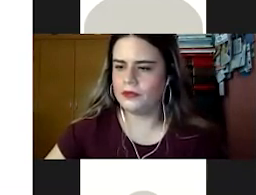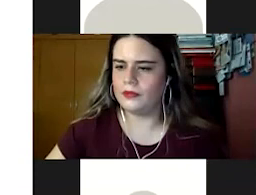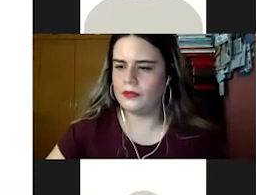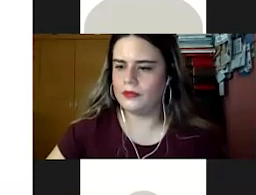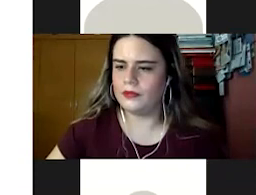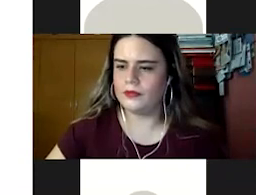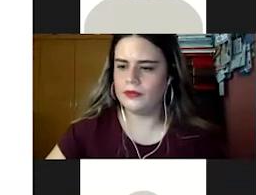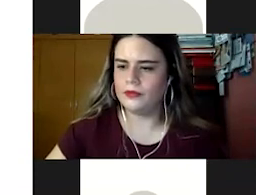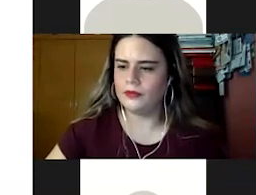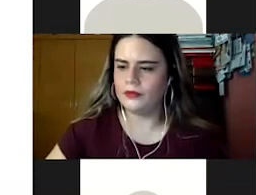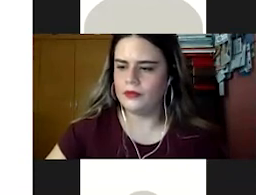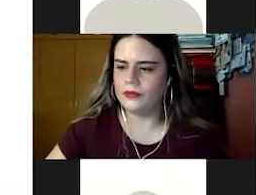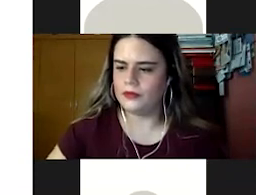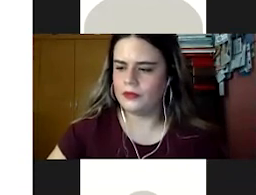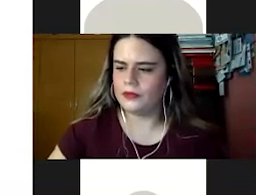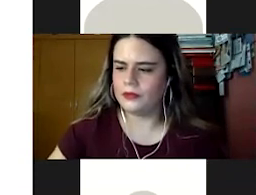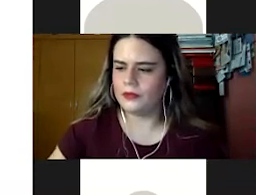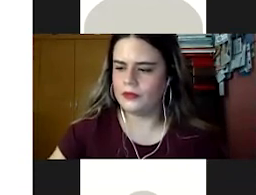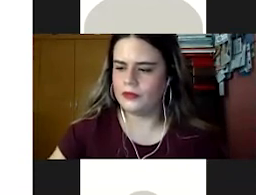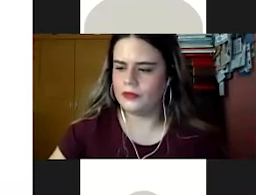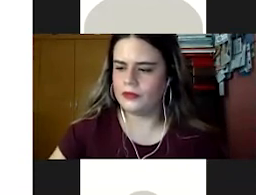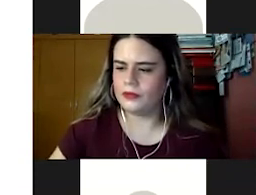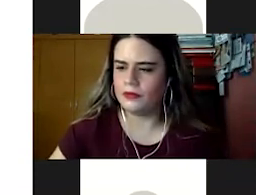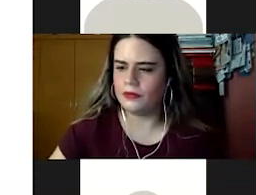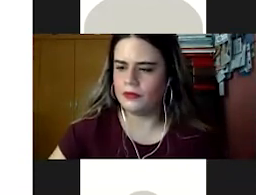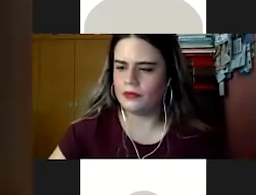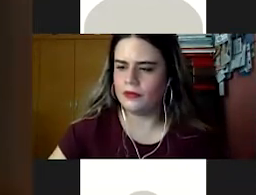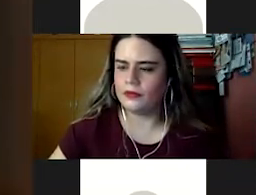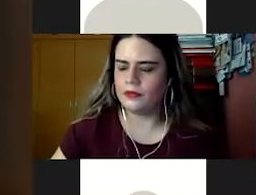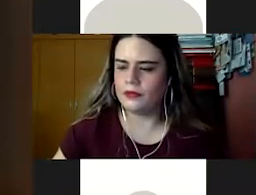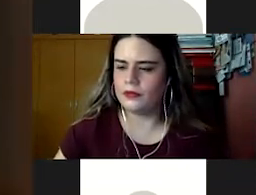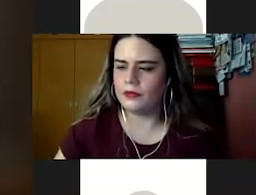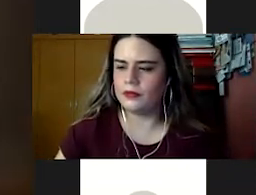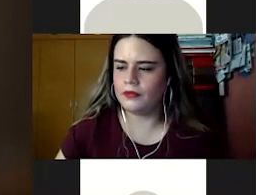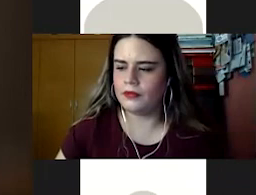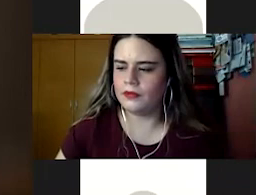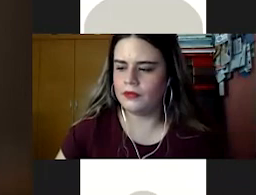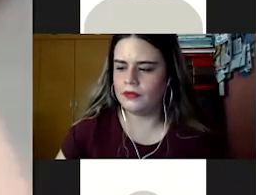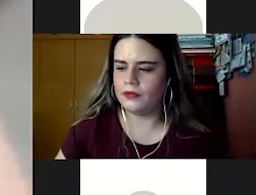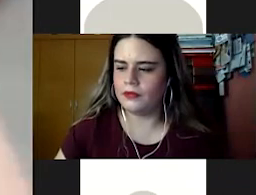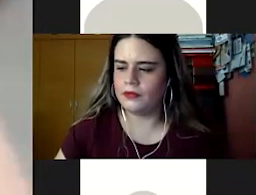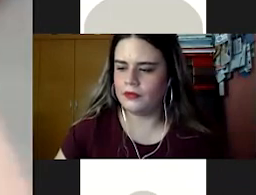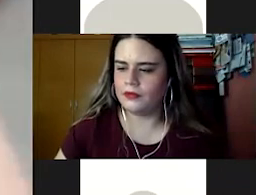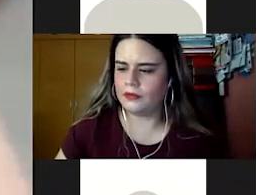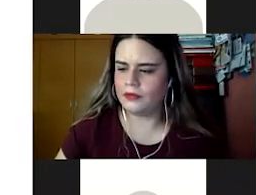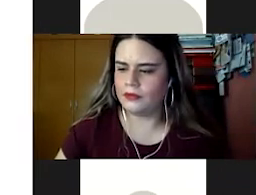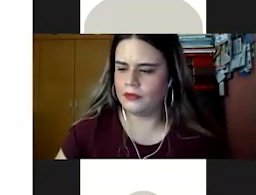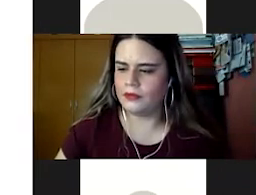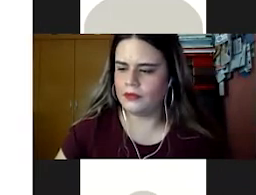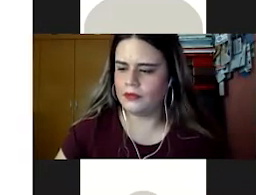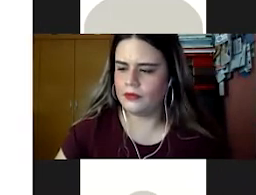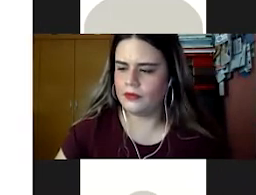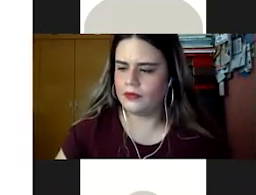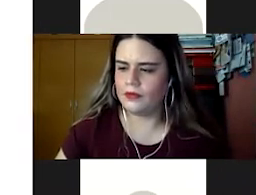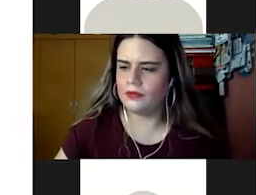legislativa, el banco de proyectos y los laboratorios Agenda 2030. La sociedad civil ha colaborado en proyectos de